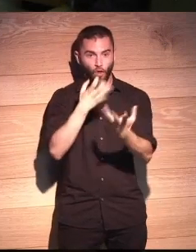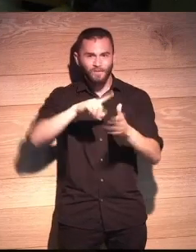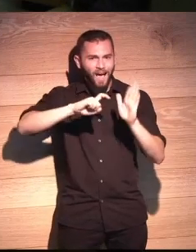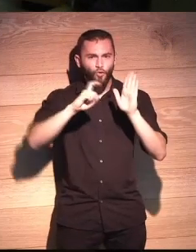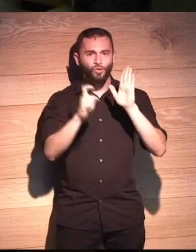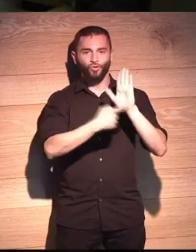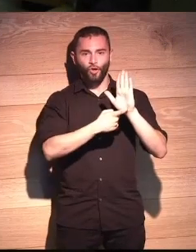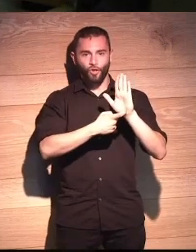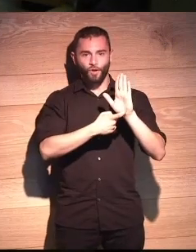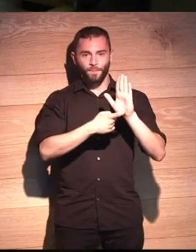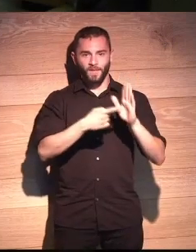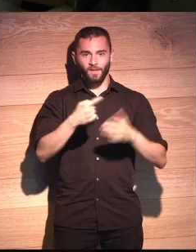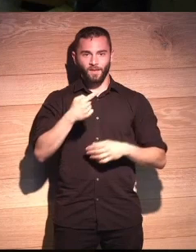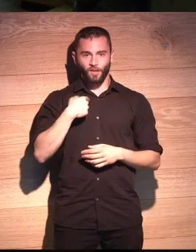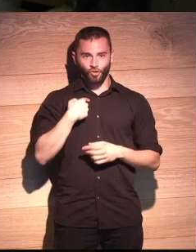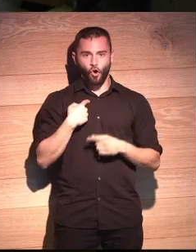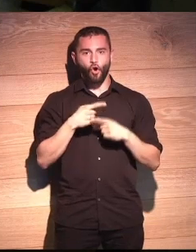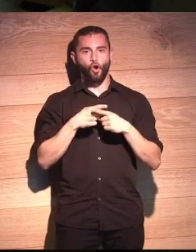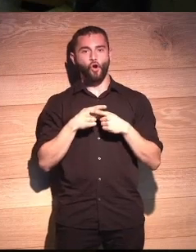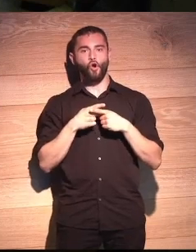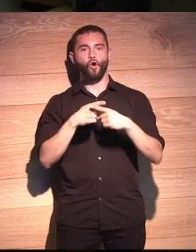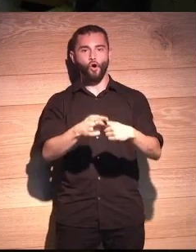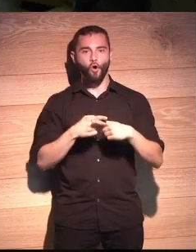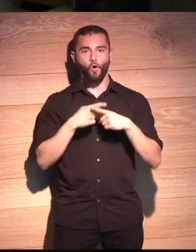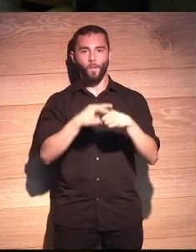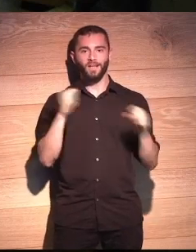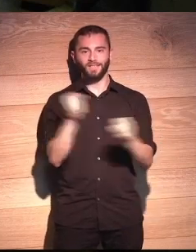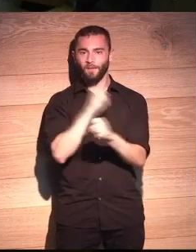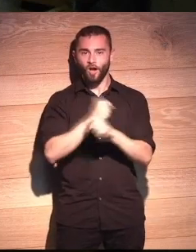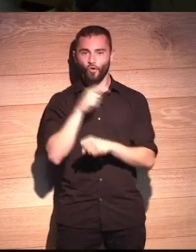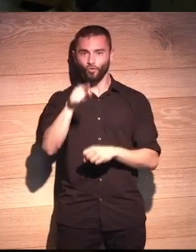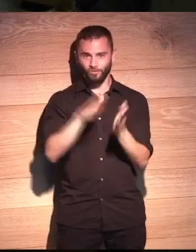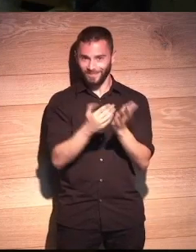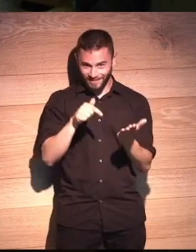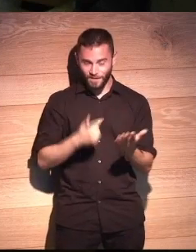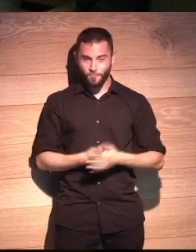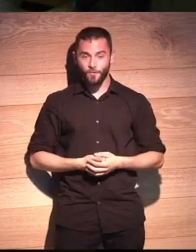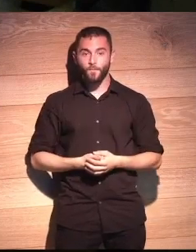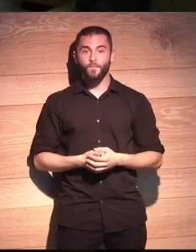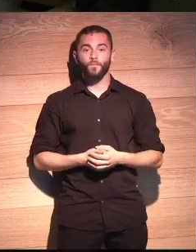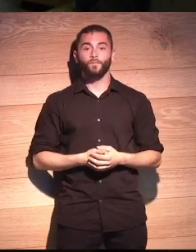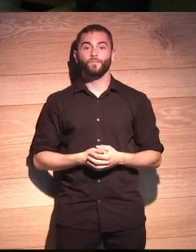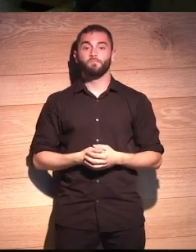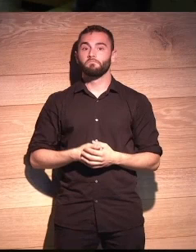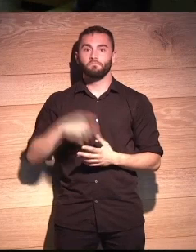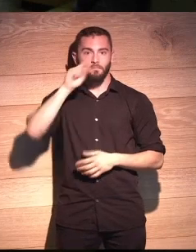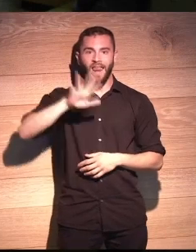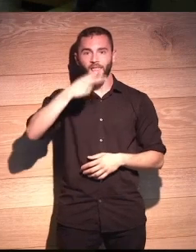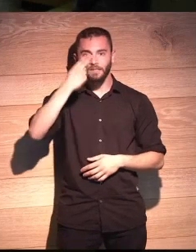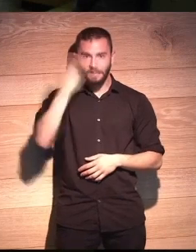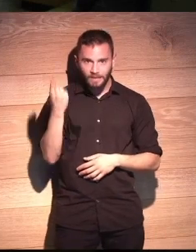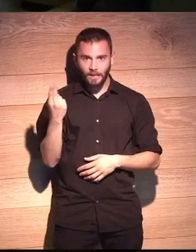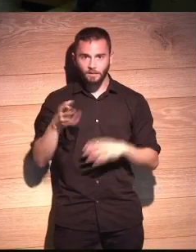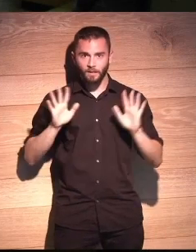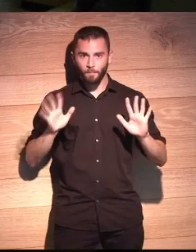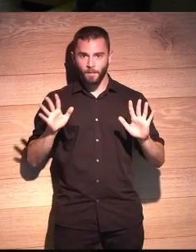además lo que he podido ir compartiendo de tu trabajo, de esta obra, me iba pareciendo interesante, pero es